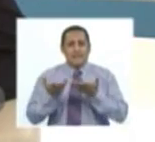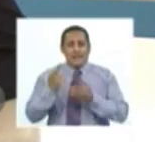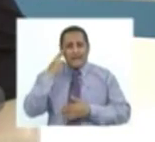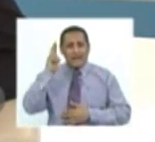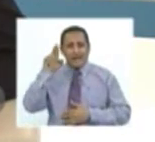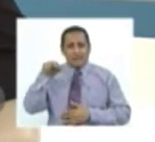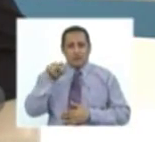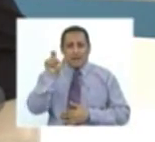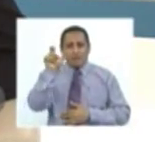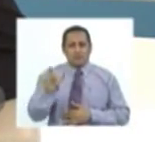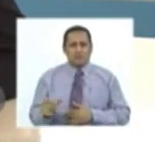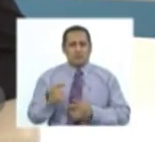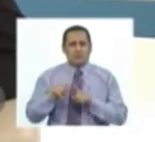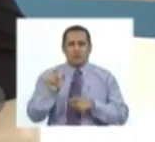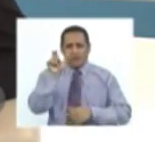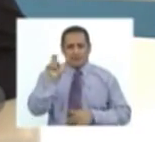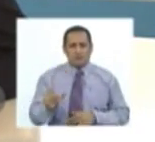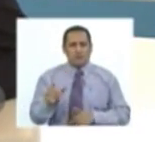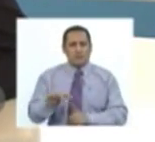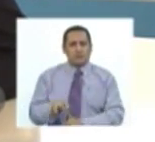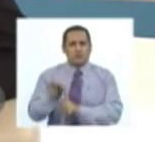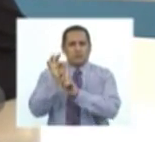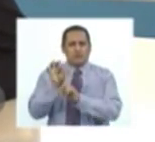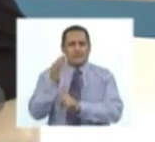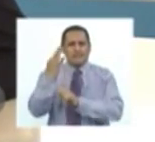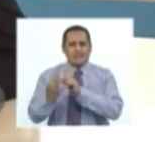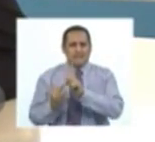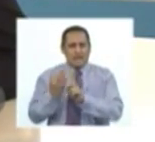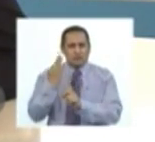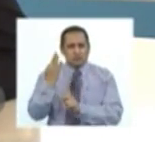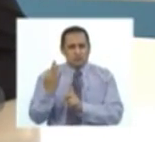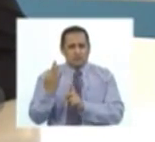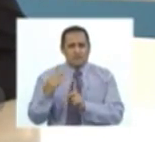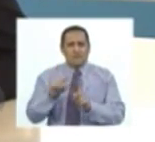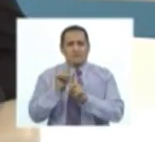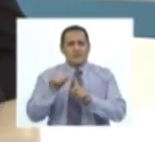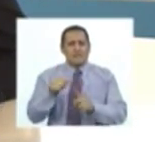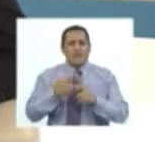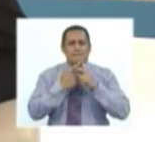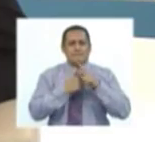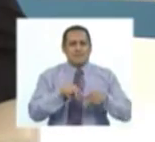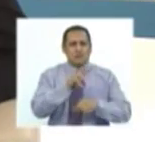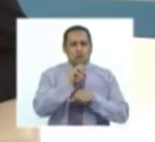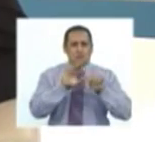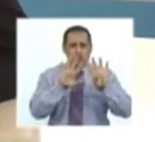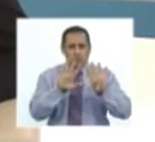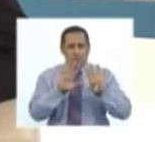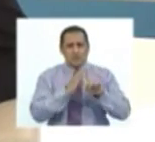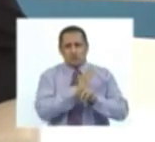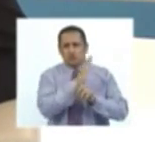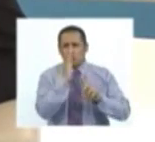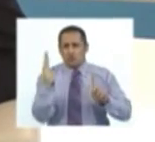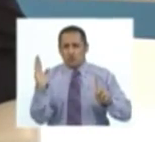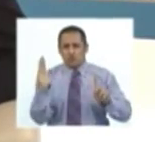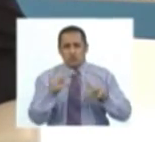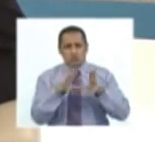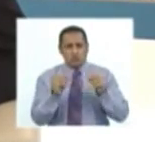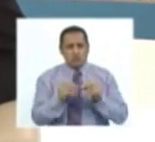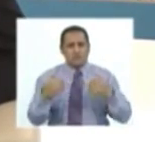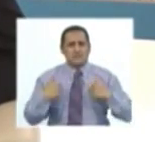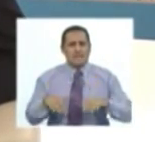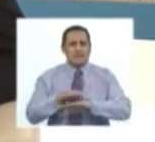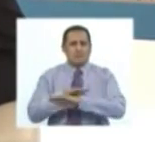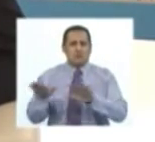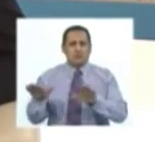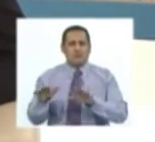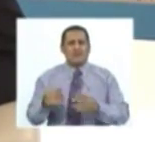pero resulta que la persona fue elegida por un periodo de 3 años, arrancó el 2009 y en los hechos ya venció. Frente a